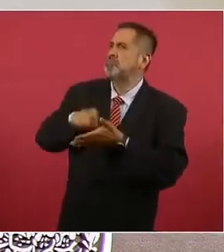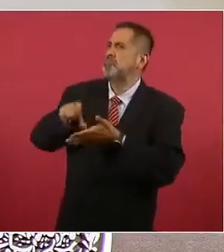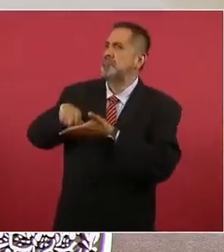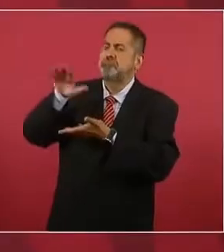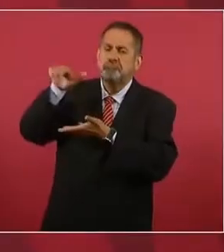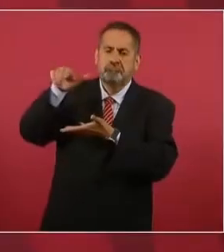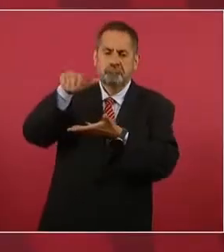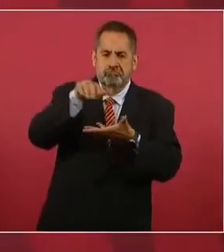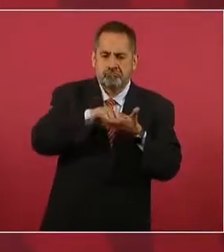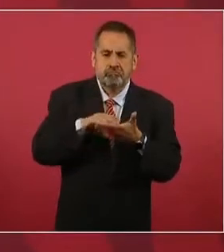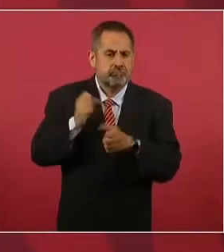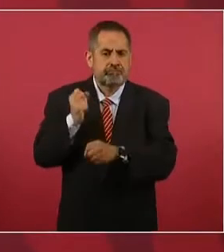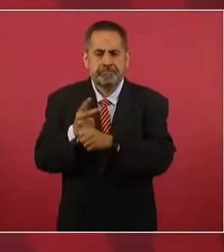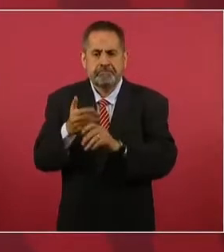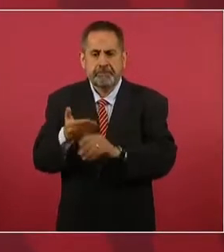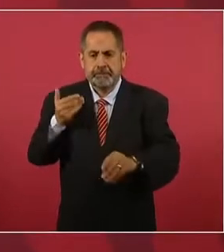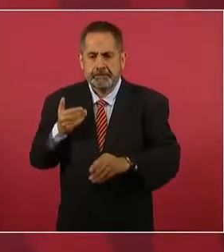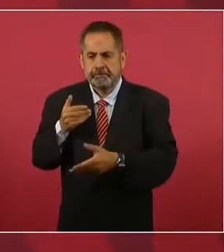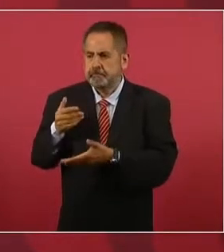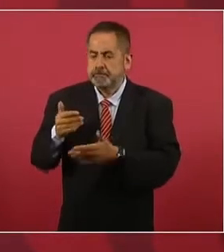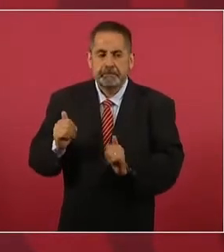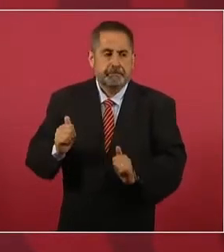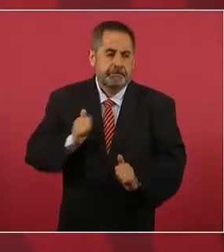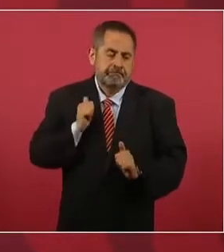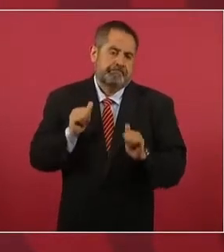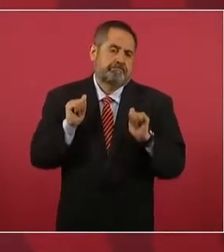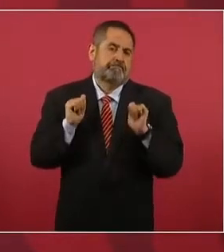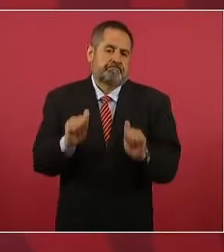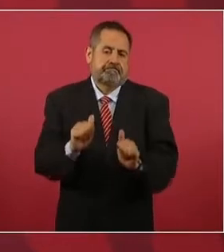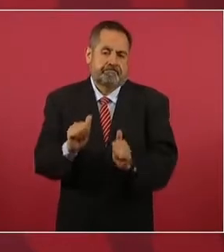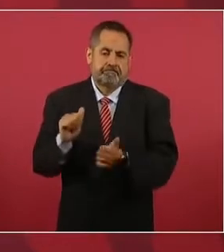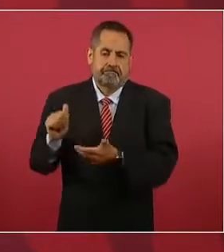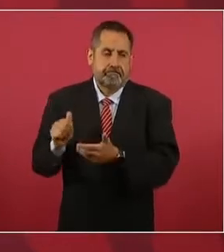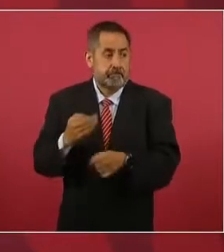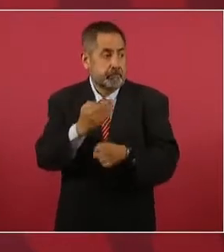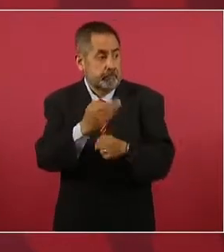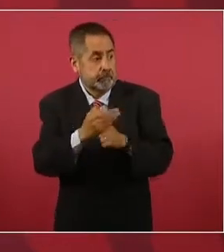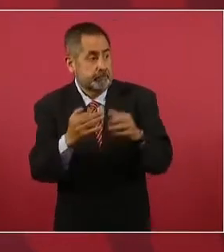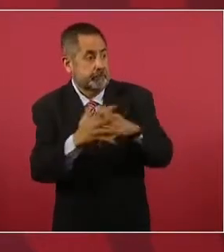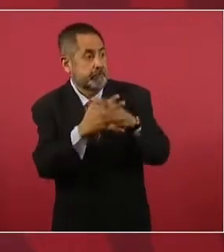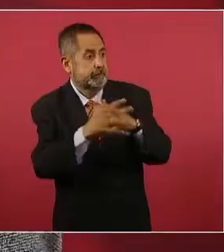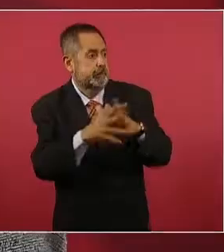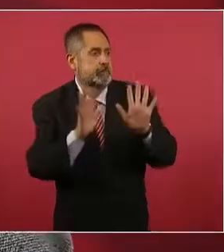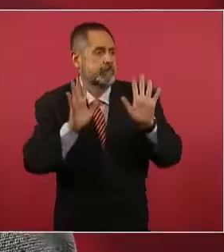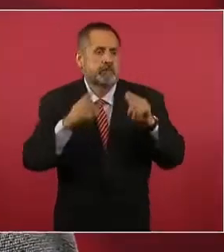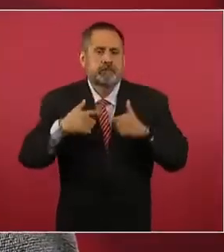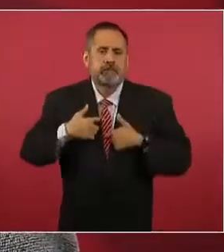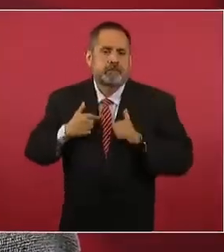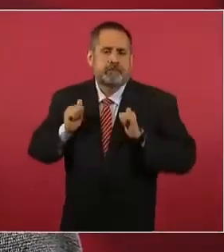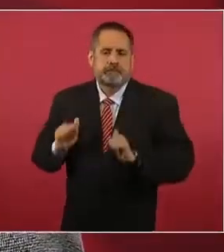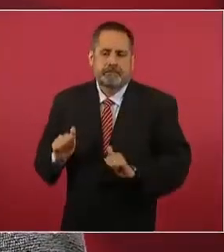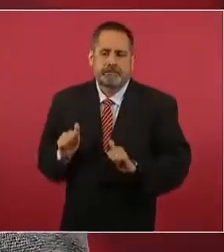de compras tempranas. Entonces, claro que el reconocimiento a los más